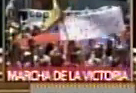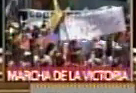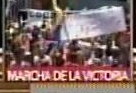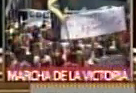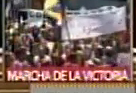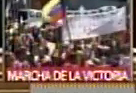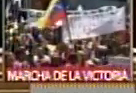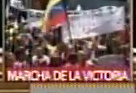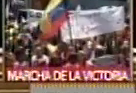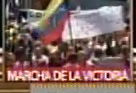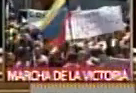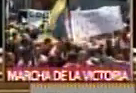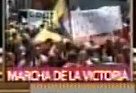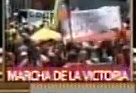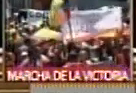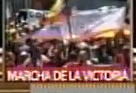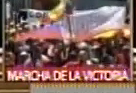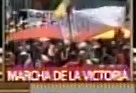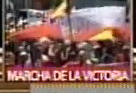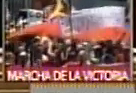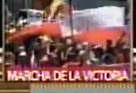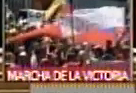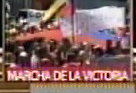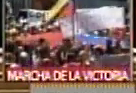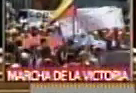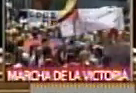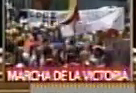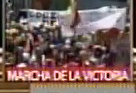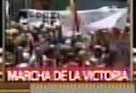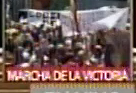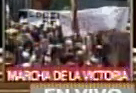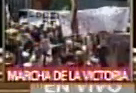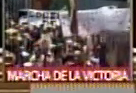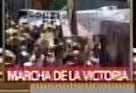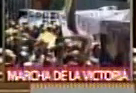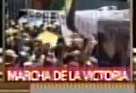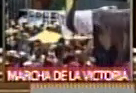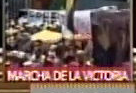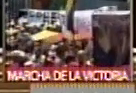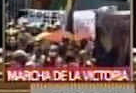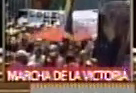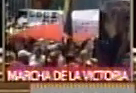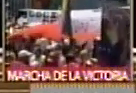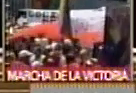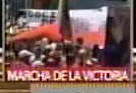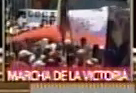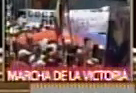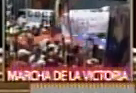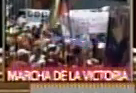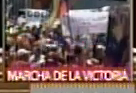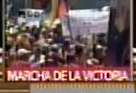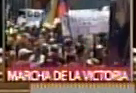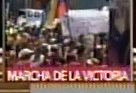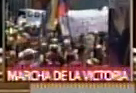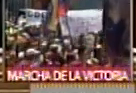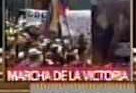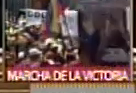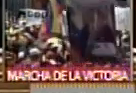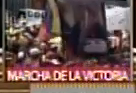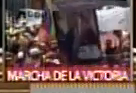Un venezolano que fue asesinado con saña, con toda la